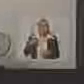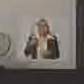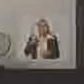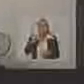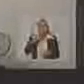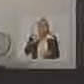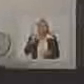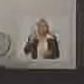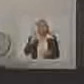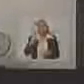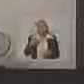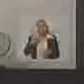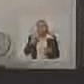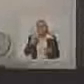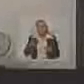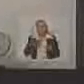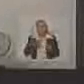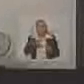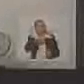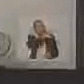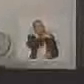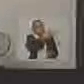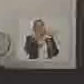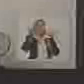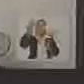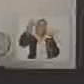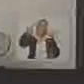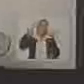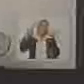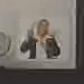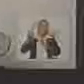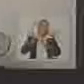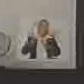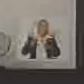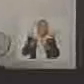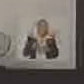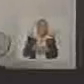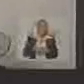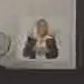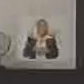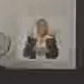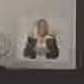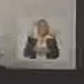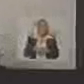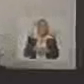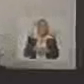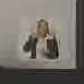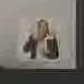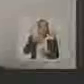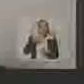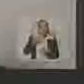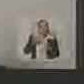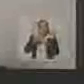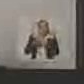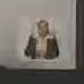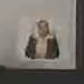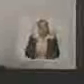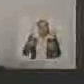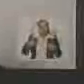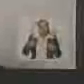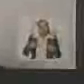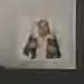acompañado de trabajo y de resultados. Dinora Pizano ha estado presente en los problemas que más afectan a nuestra